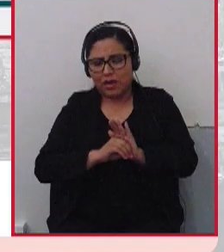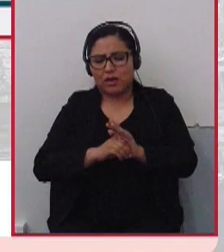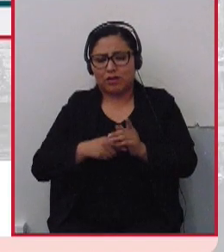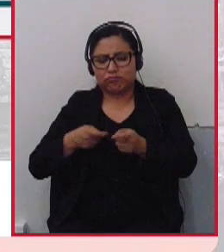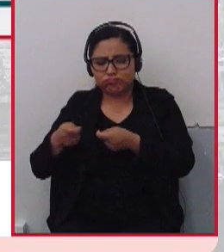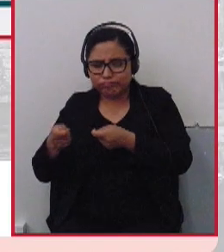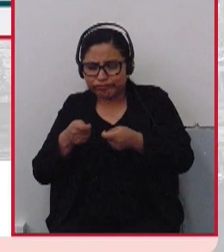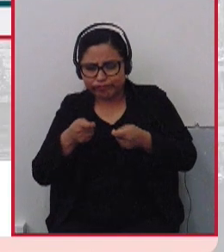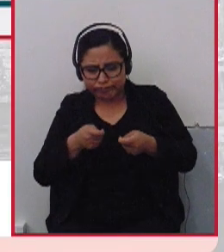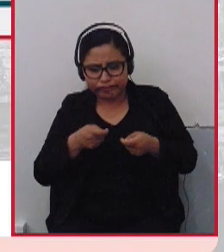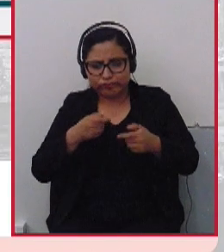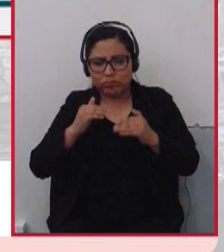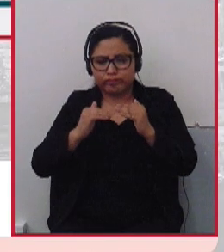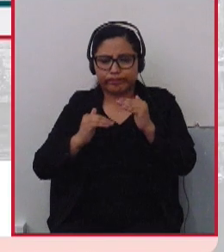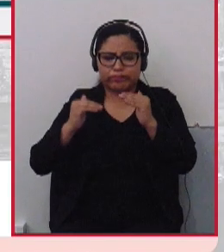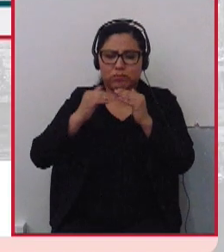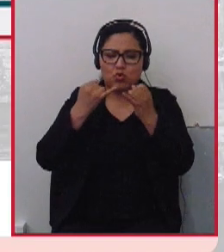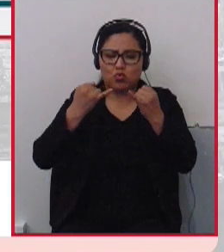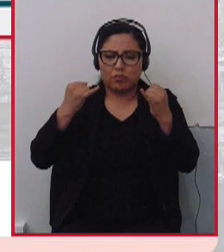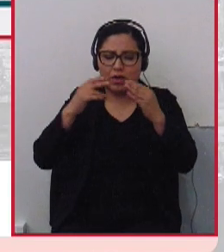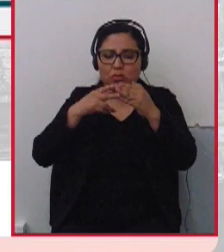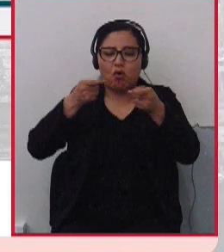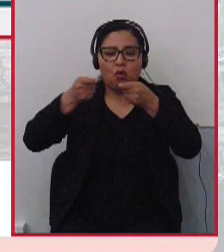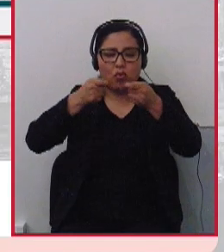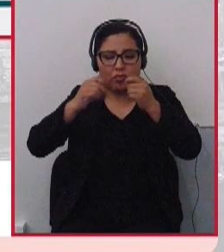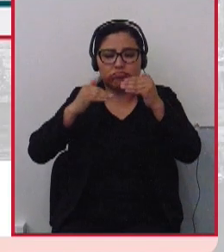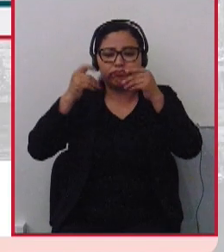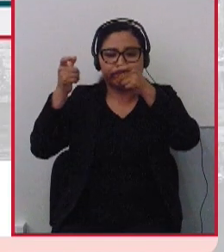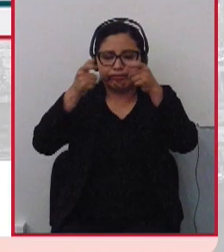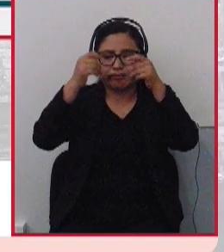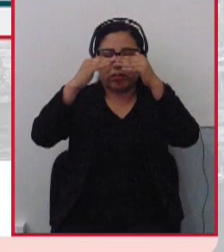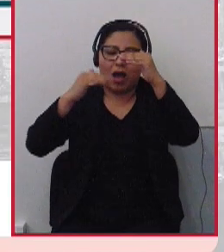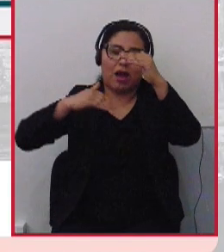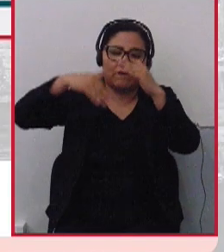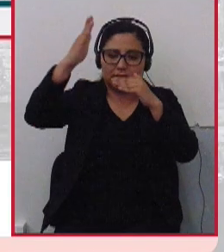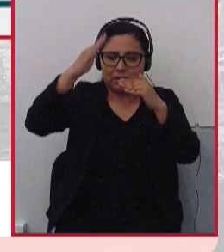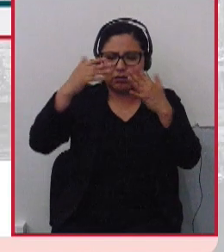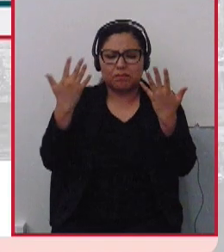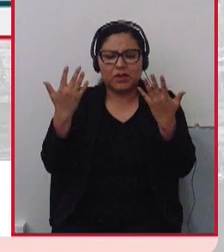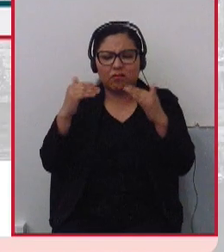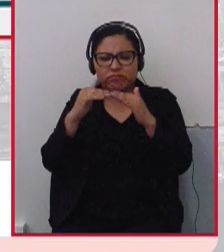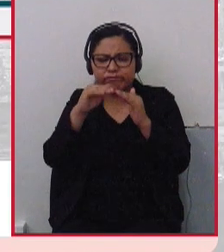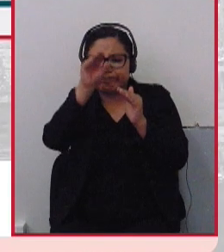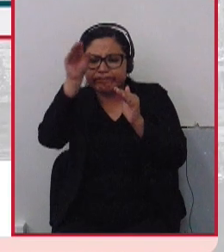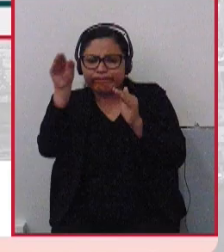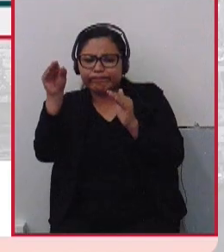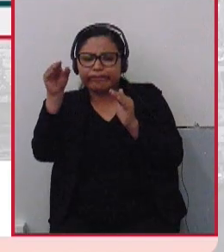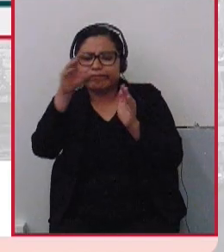regulatorio, supervisado y control avanzado. Pero ¿qué es lo que sale con el gemelo digital?